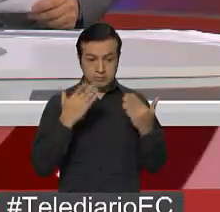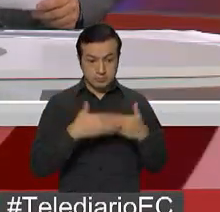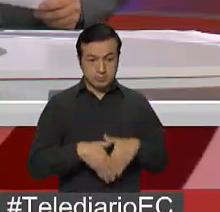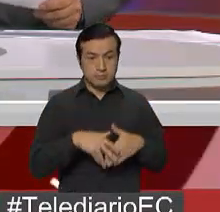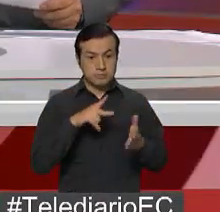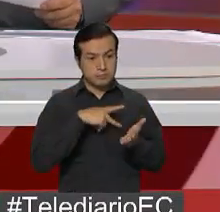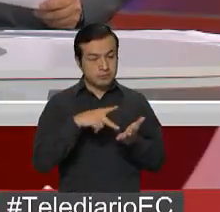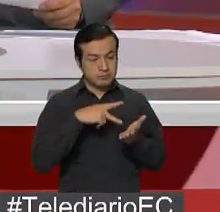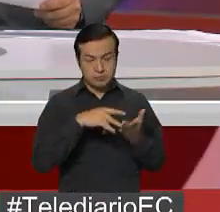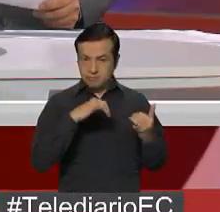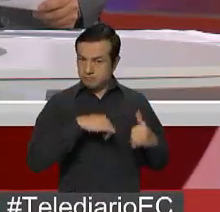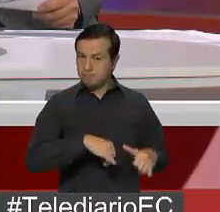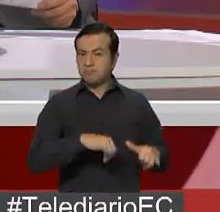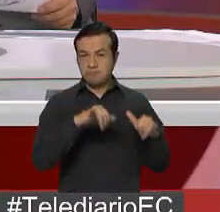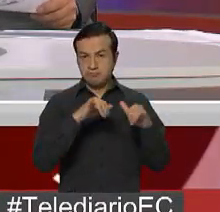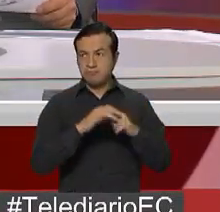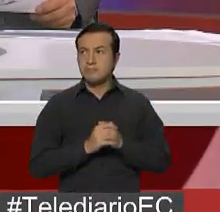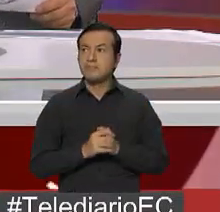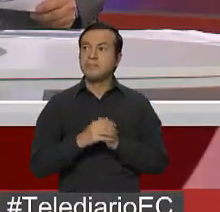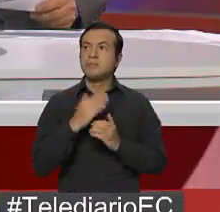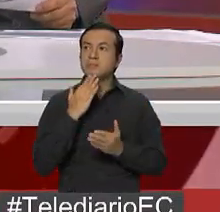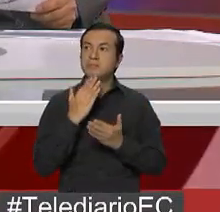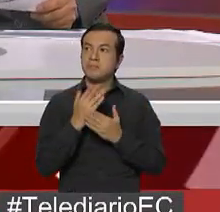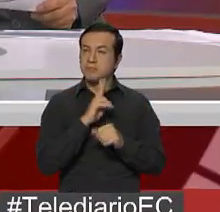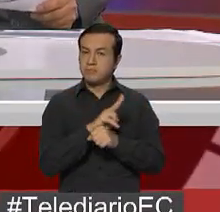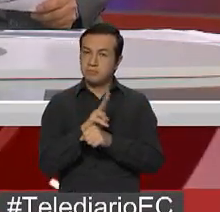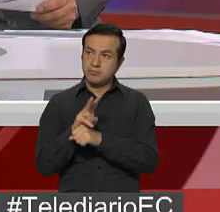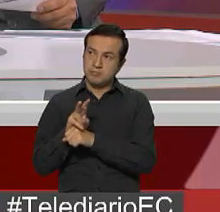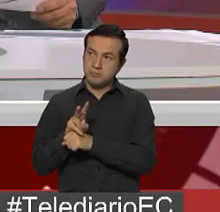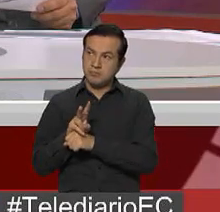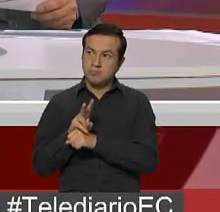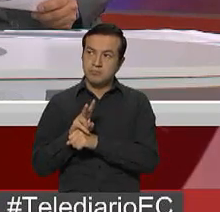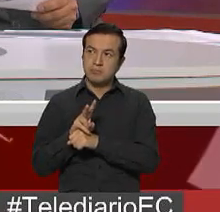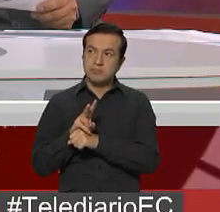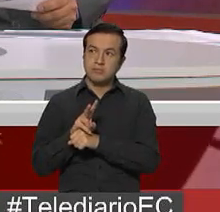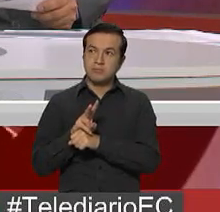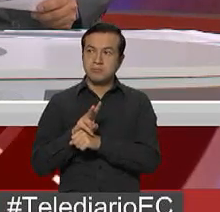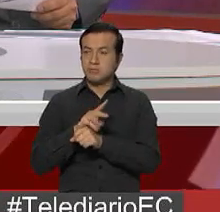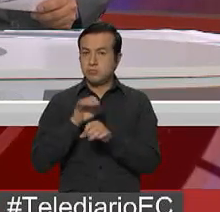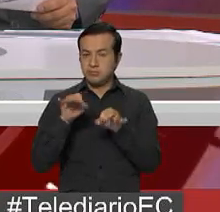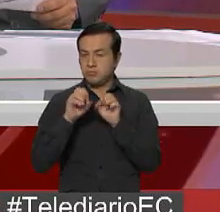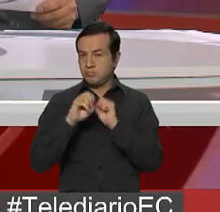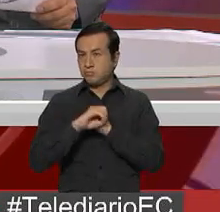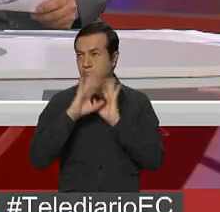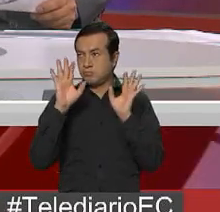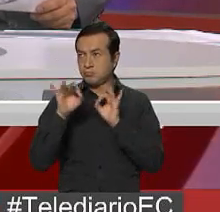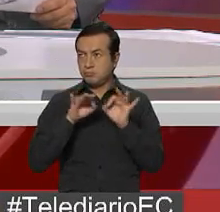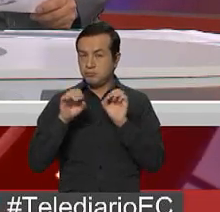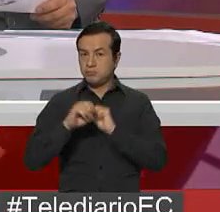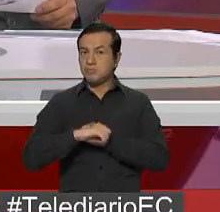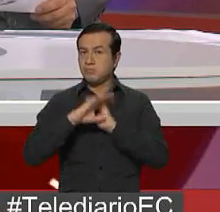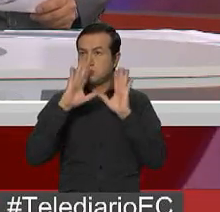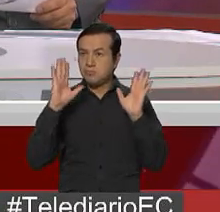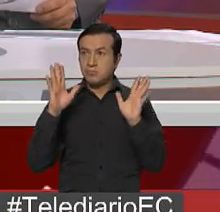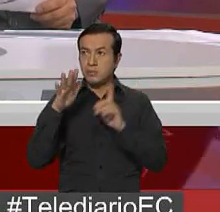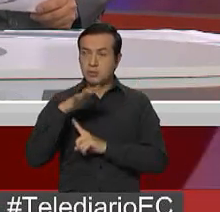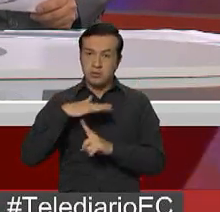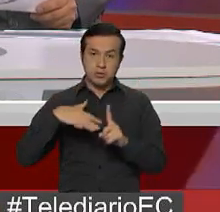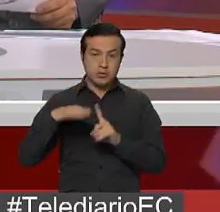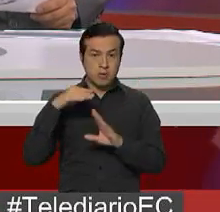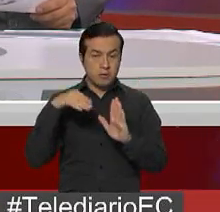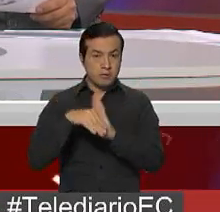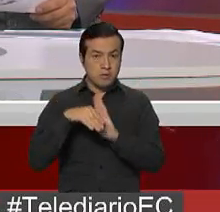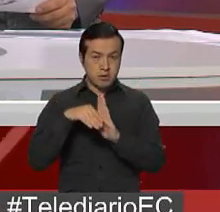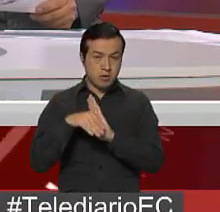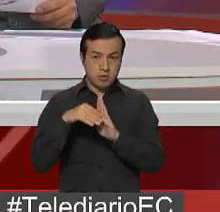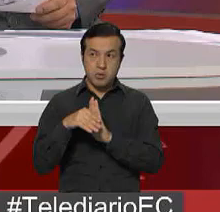gracias superintendente solamente se valdría una aclaración de su parte en este momento la situación del sistema financiero